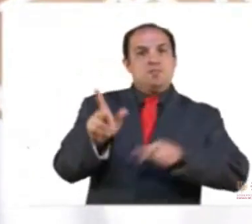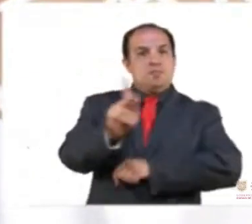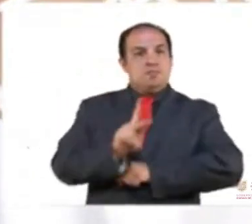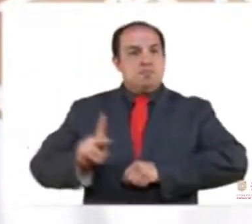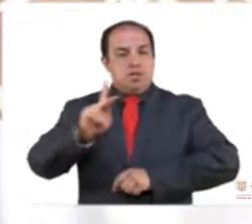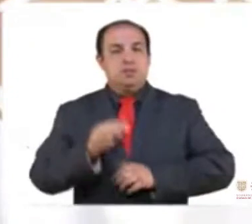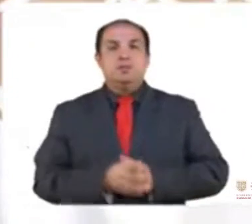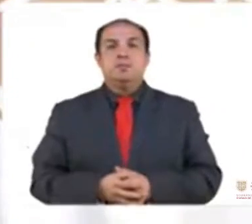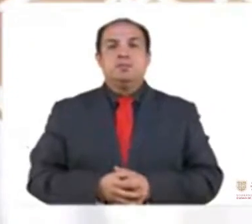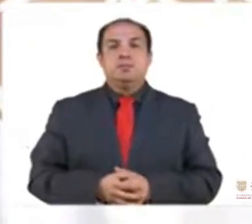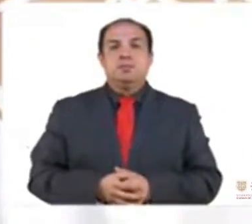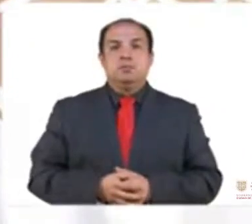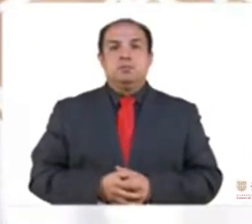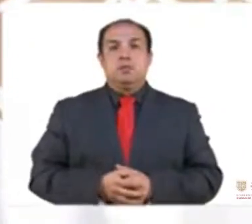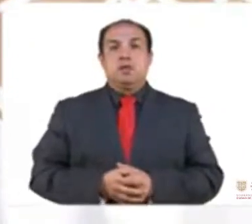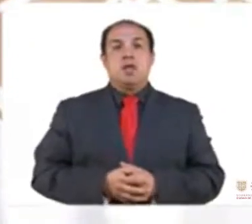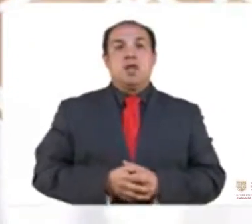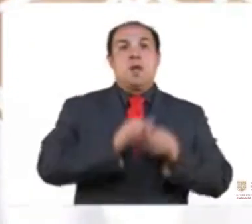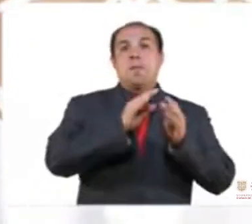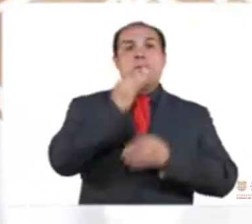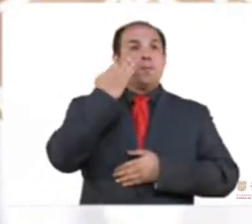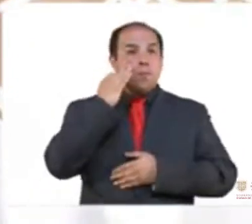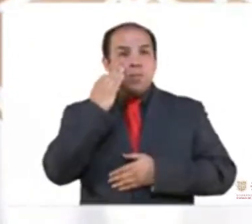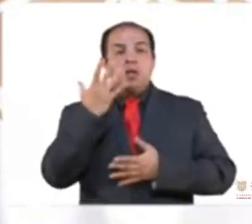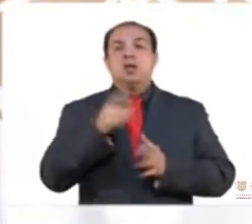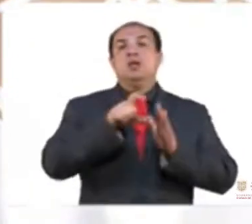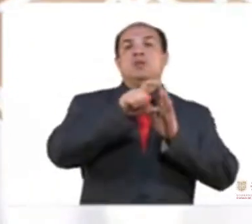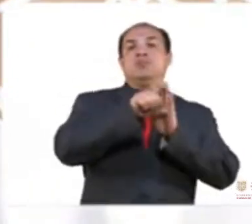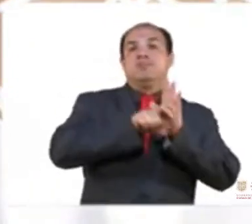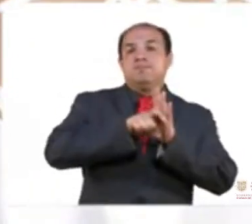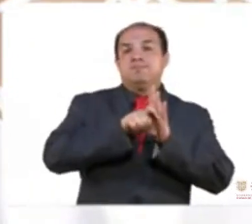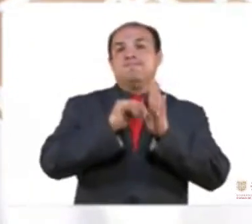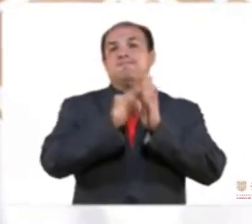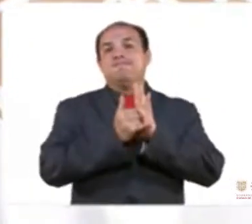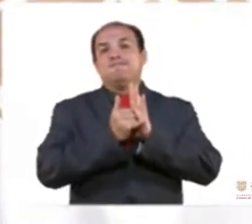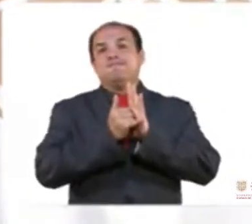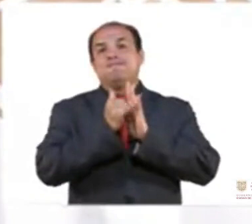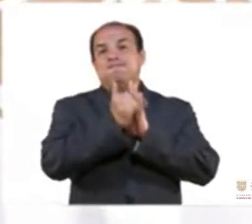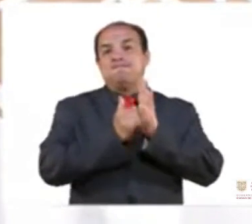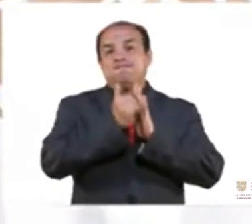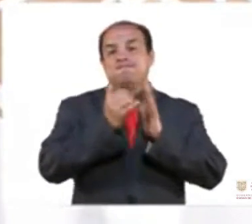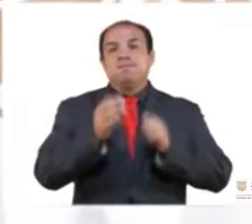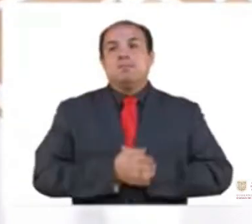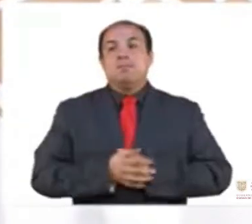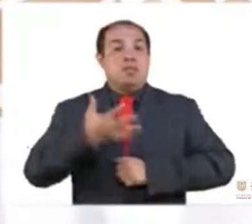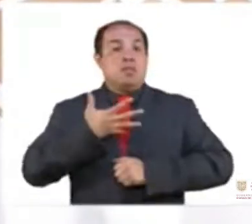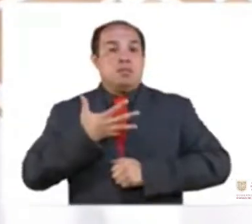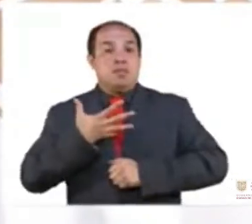Ahí está lleno las redes sociales de videos de Calderón defendiendo a García Luna,